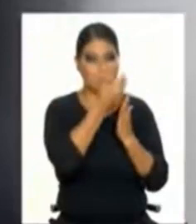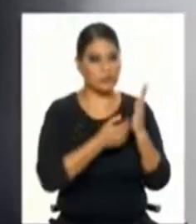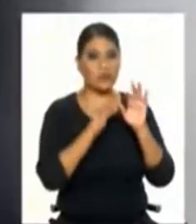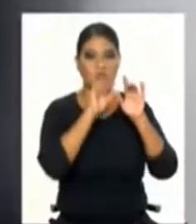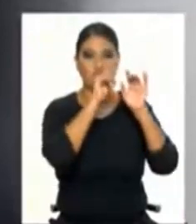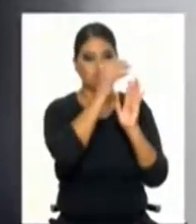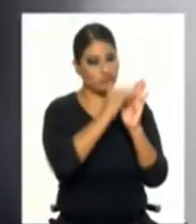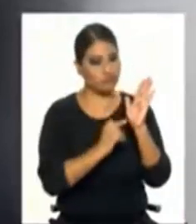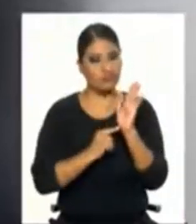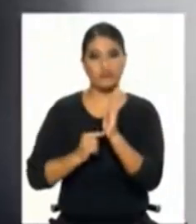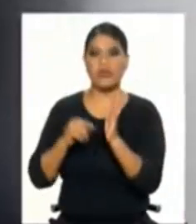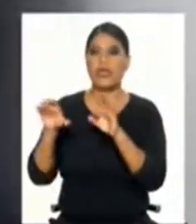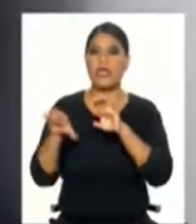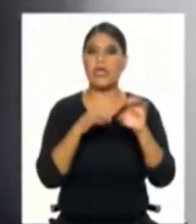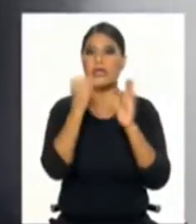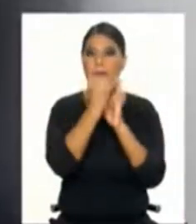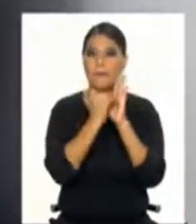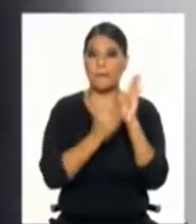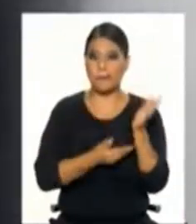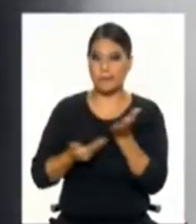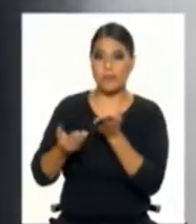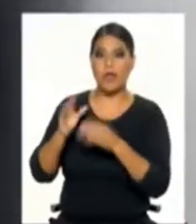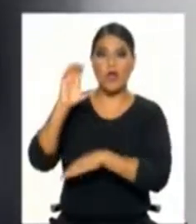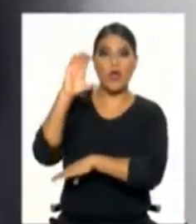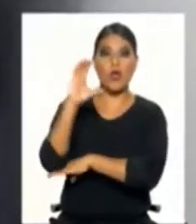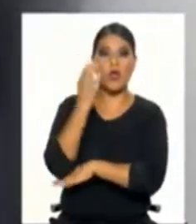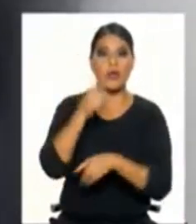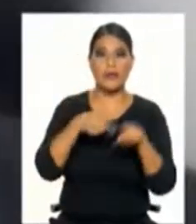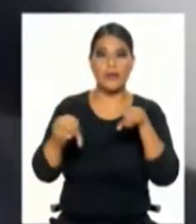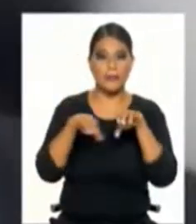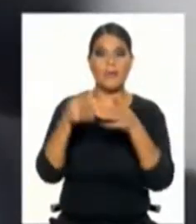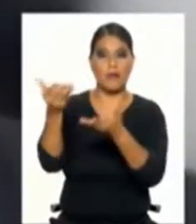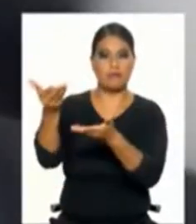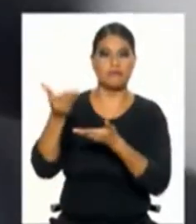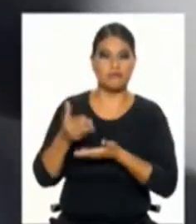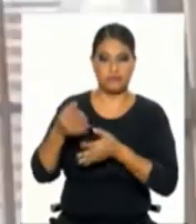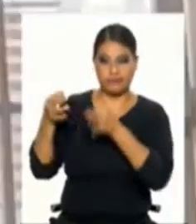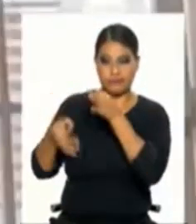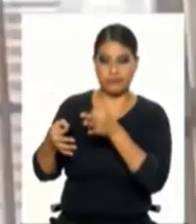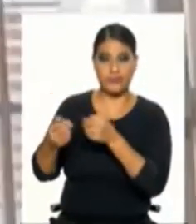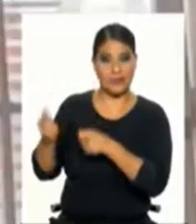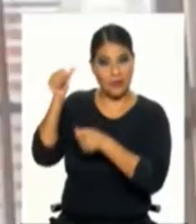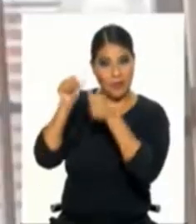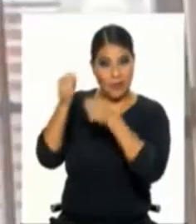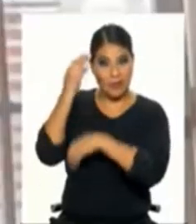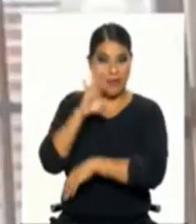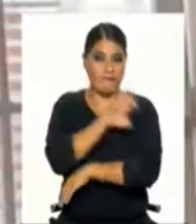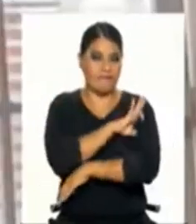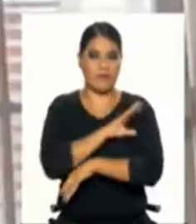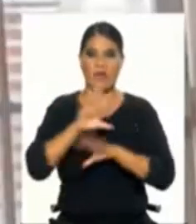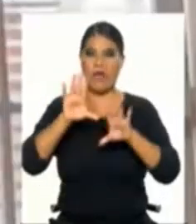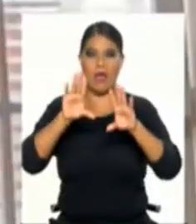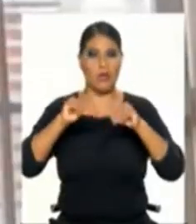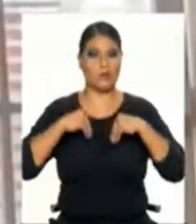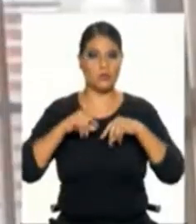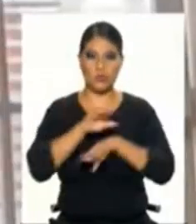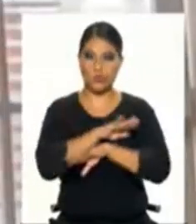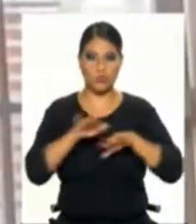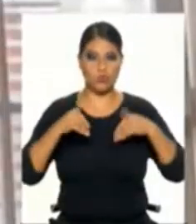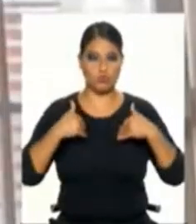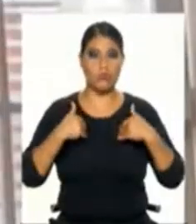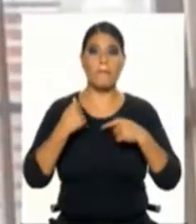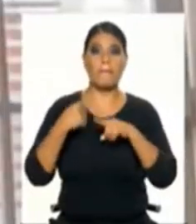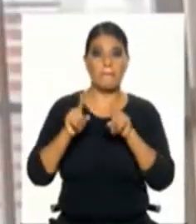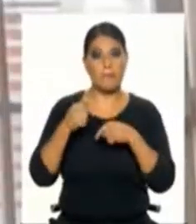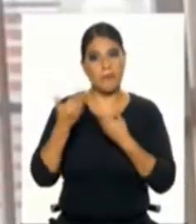pedido permiso al Poder Judicial para que pueda viajar a Colombia. El motivo es su salud, pero ella tendrá que cumplir